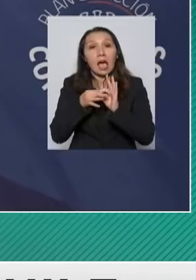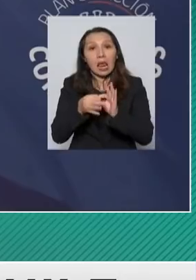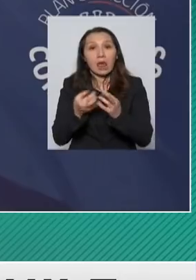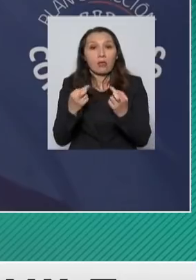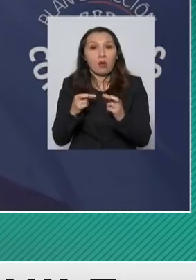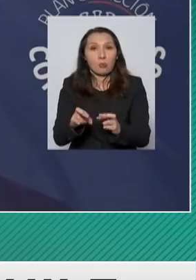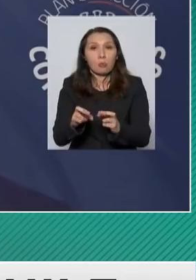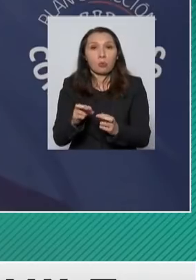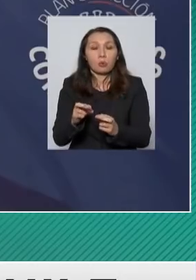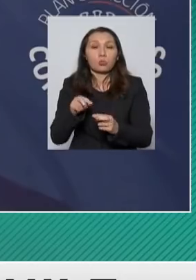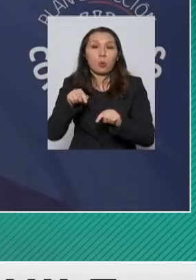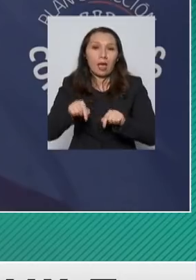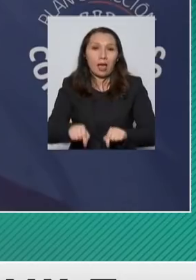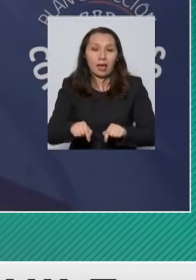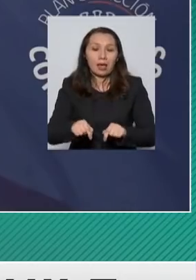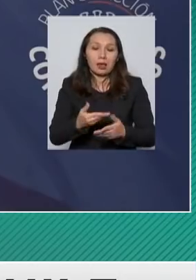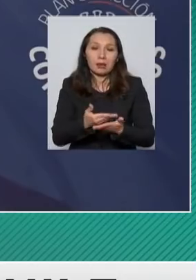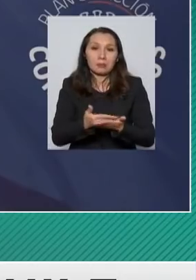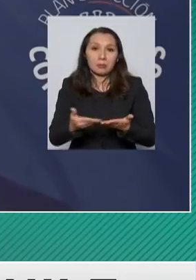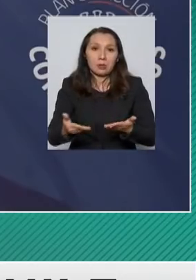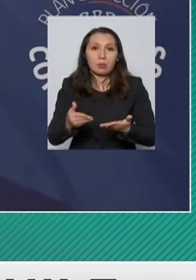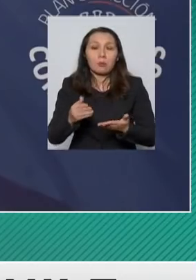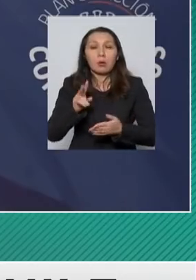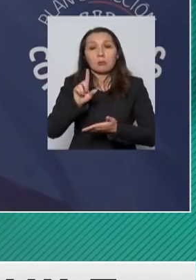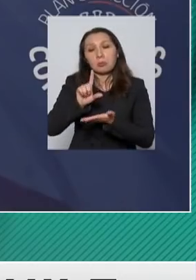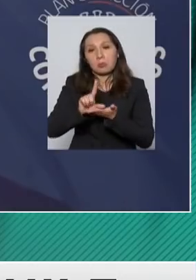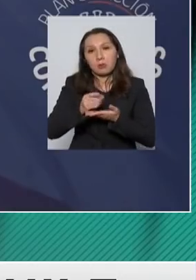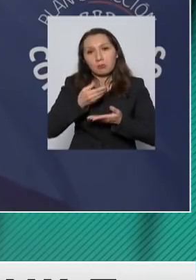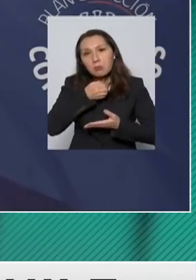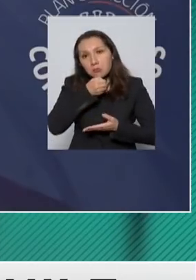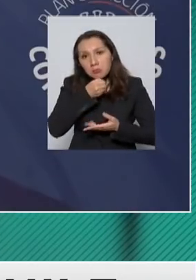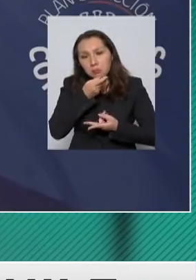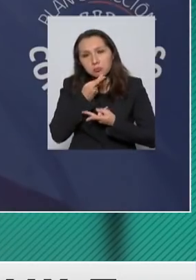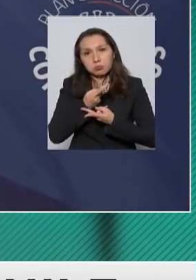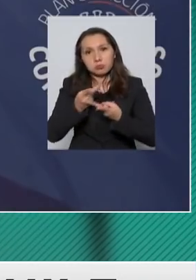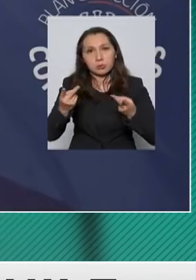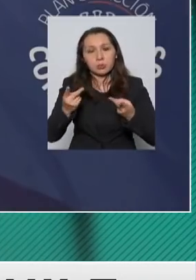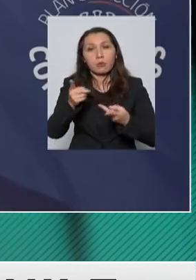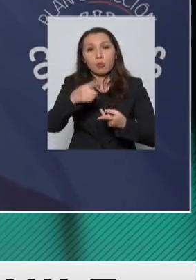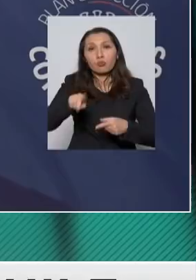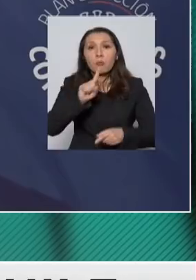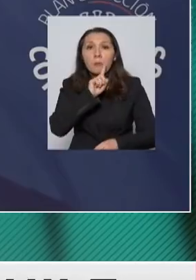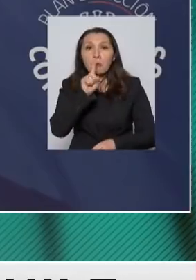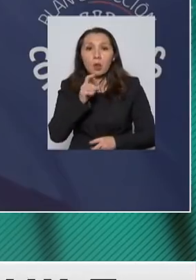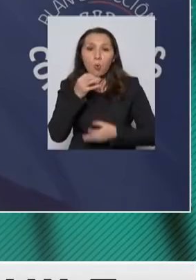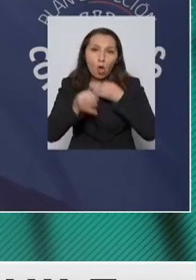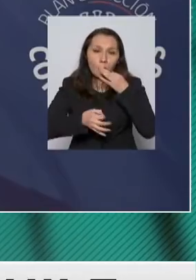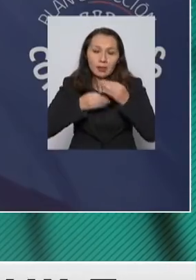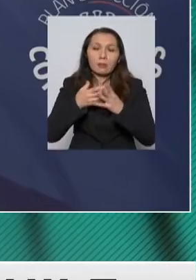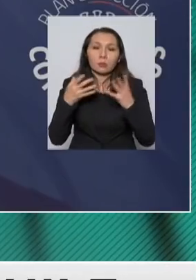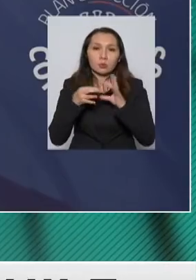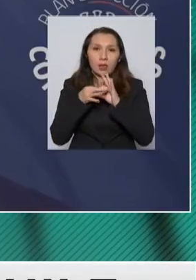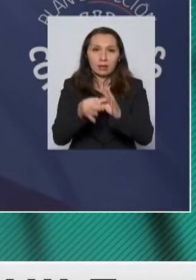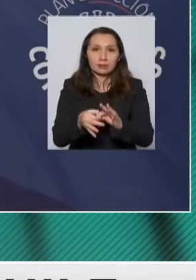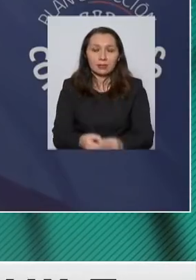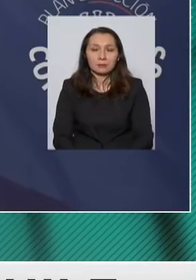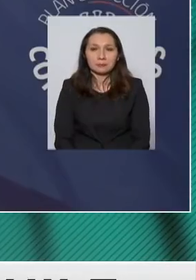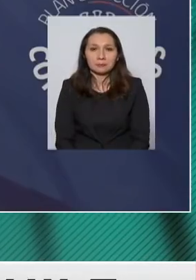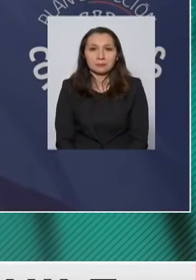la oportunidad de este punto de prensa y sus preguntas y comentarios. Gracias.